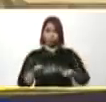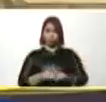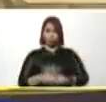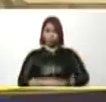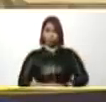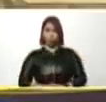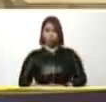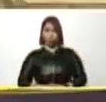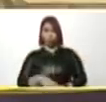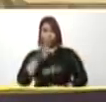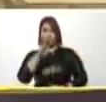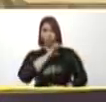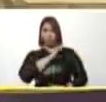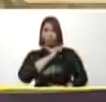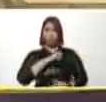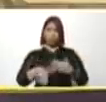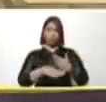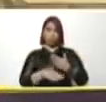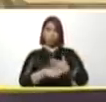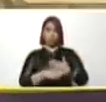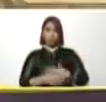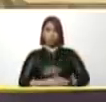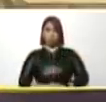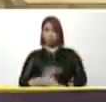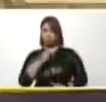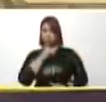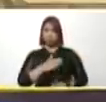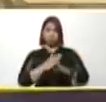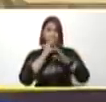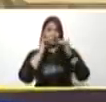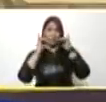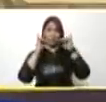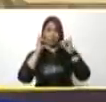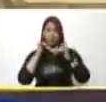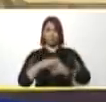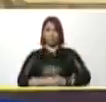y es 4 de enero y todavía no ha parado la rumba.